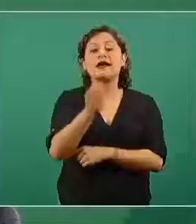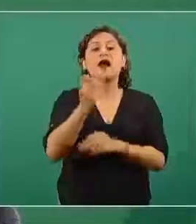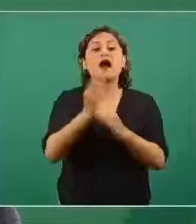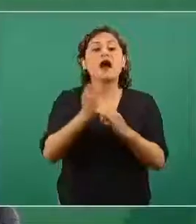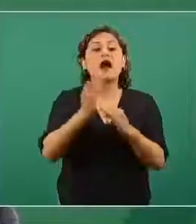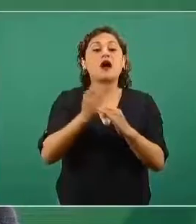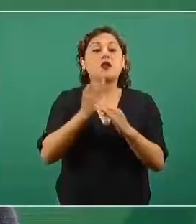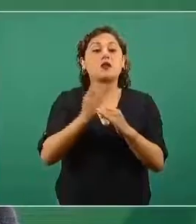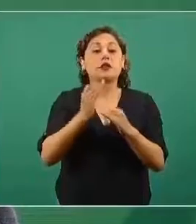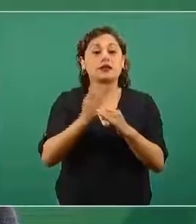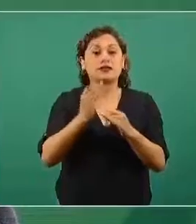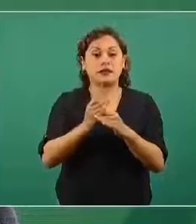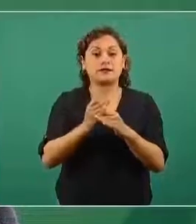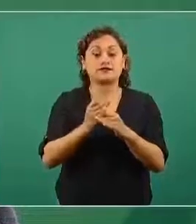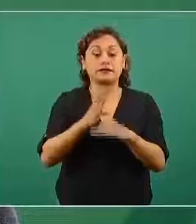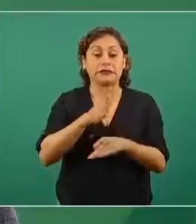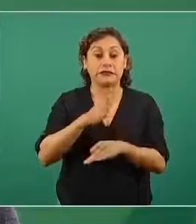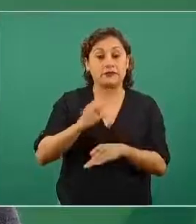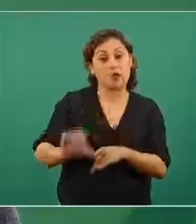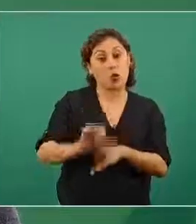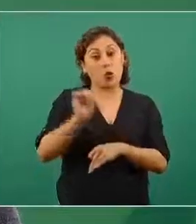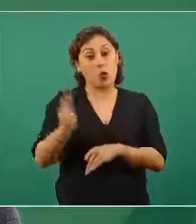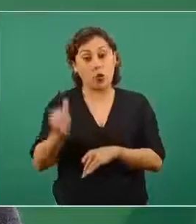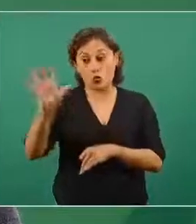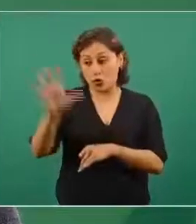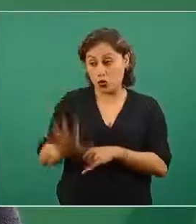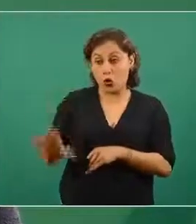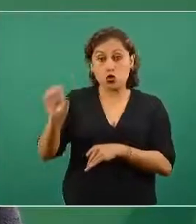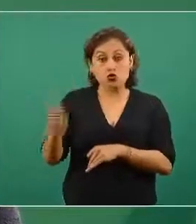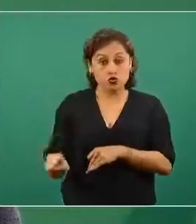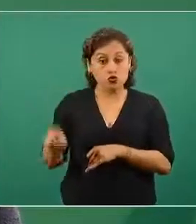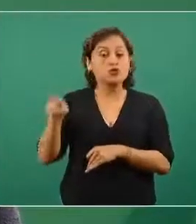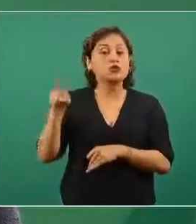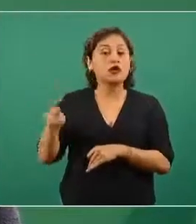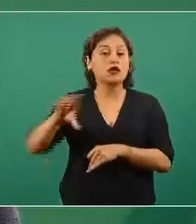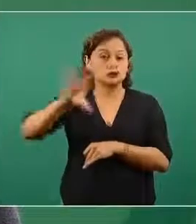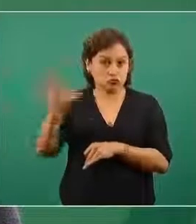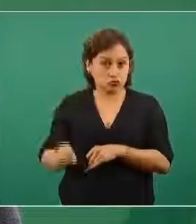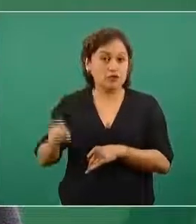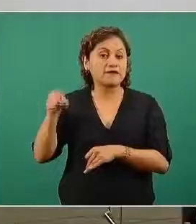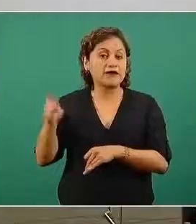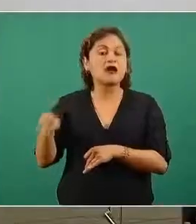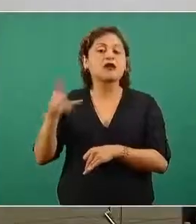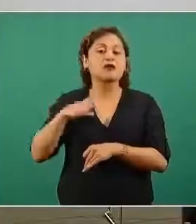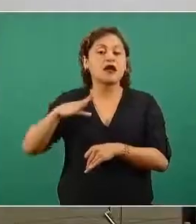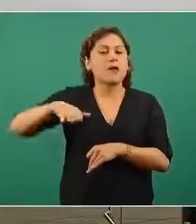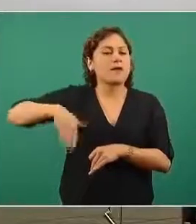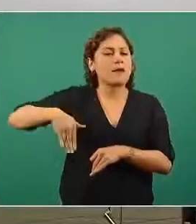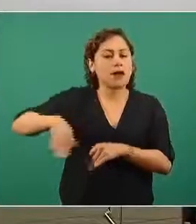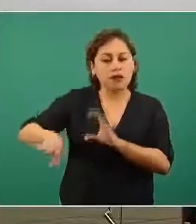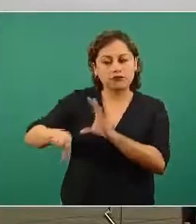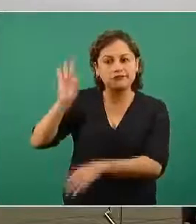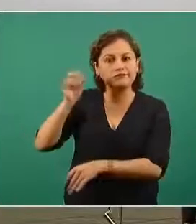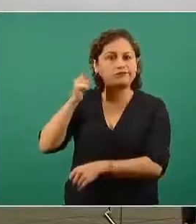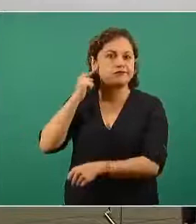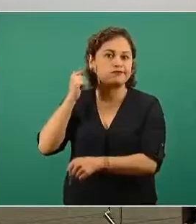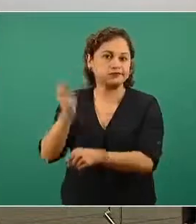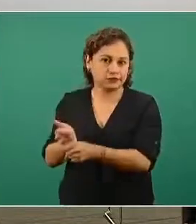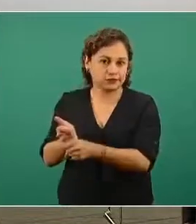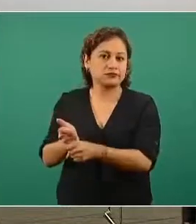de interés, que es la sudafricana, una identificación un poco más reciente. Esta se ha identificado ya